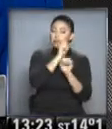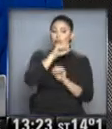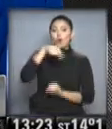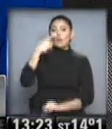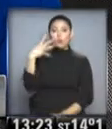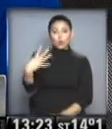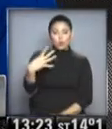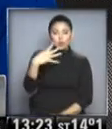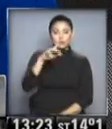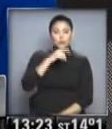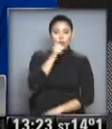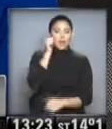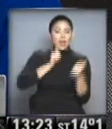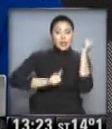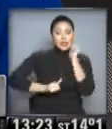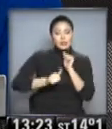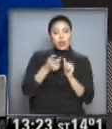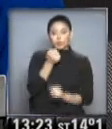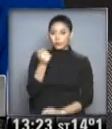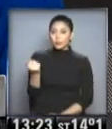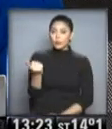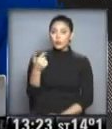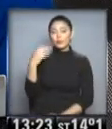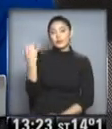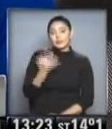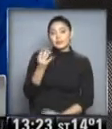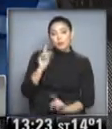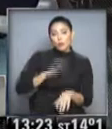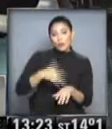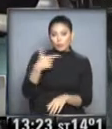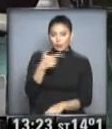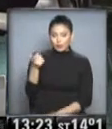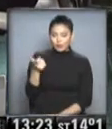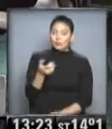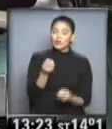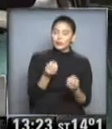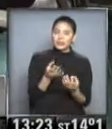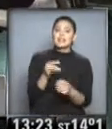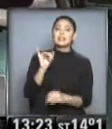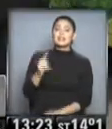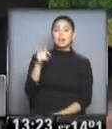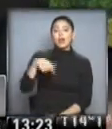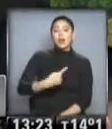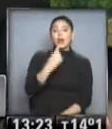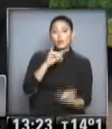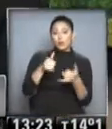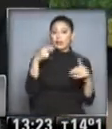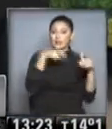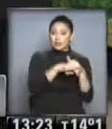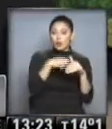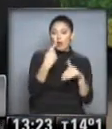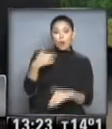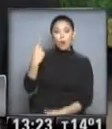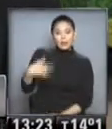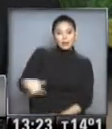cuatro tuvieron heridas vélez leves pero por supuesto heridas de bala como te va emilion que otra agustín así tenemos un chico internados que ya no tiene un riñón